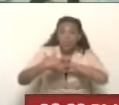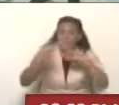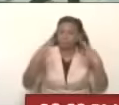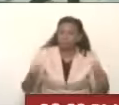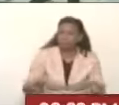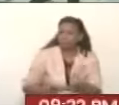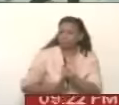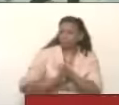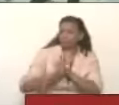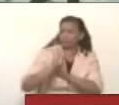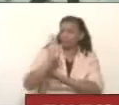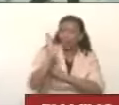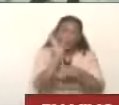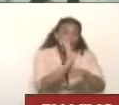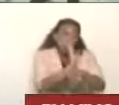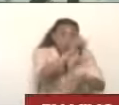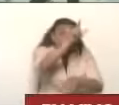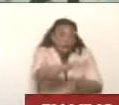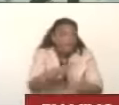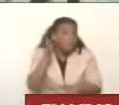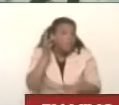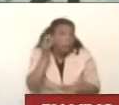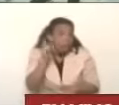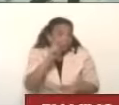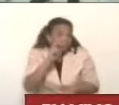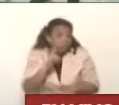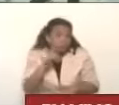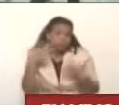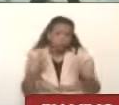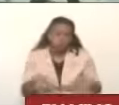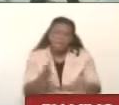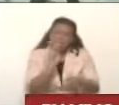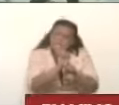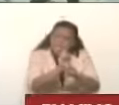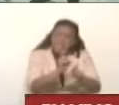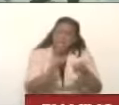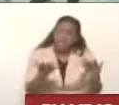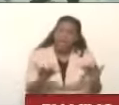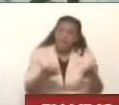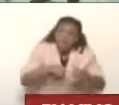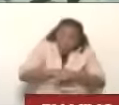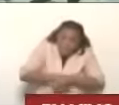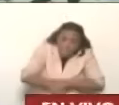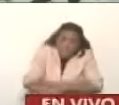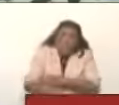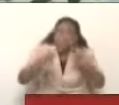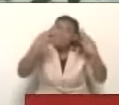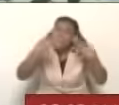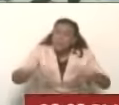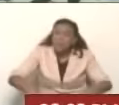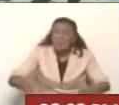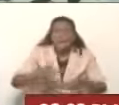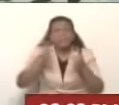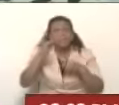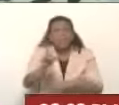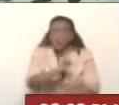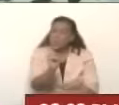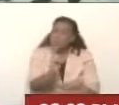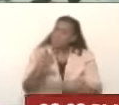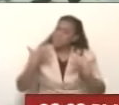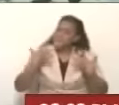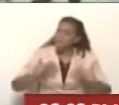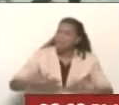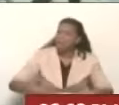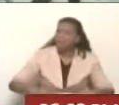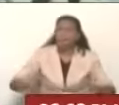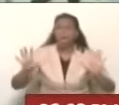cómo ha avanzado, cuidar a una mujer embarazada y enseñarle que puede haber un parto natural sin dolor, que puede